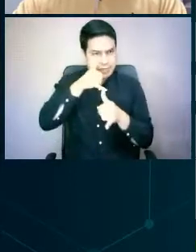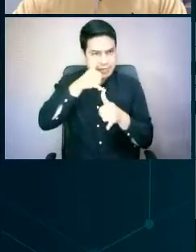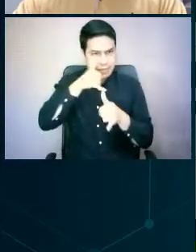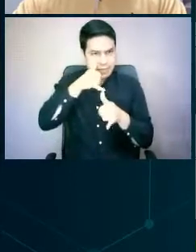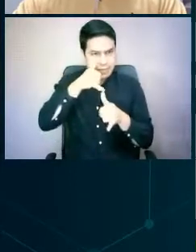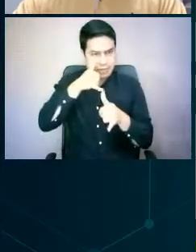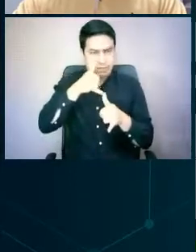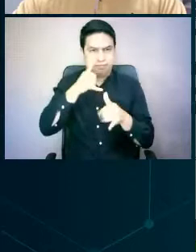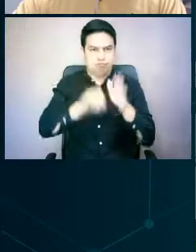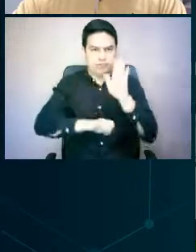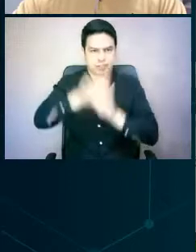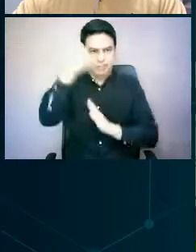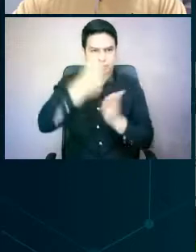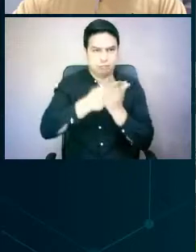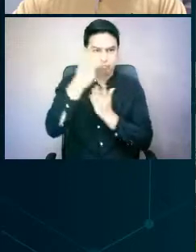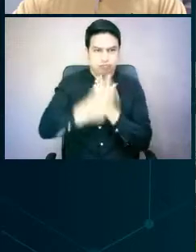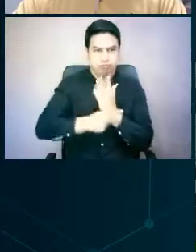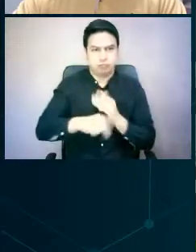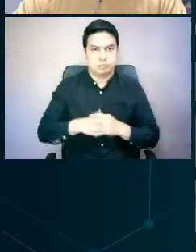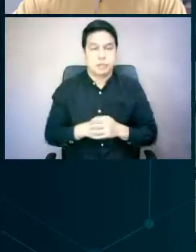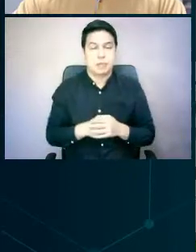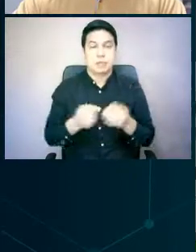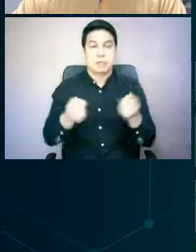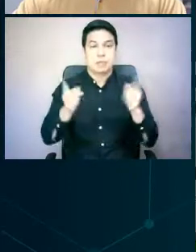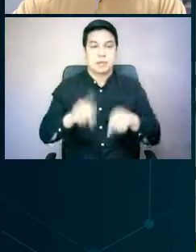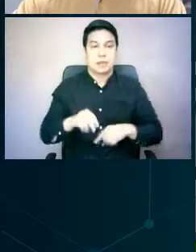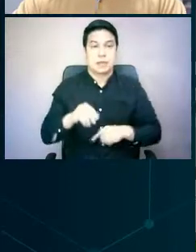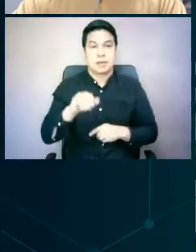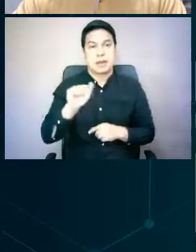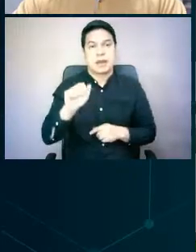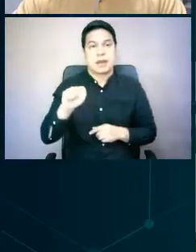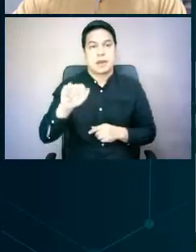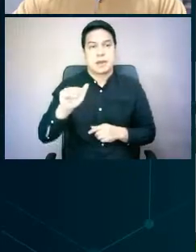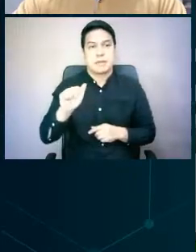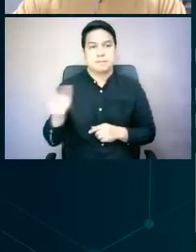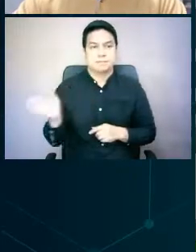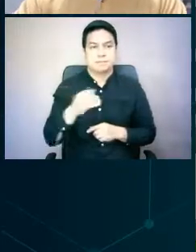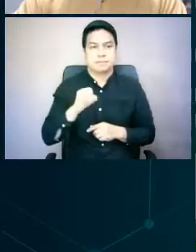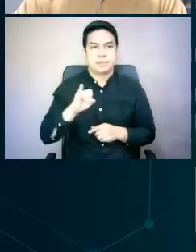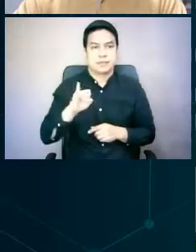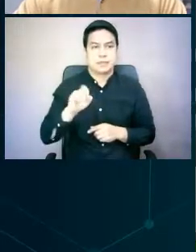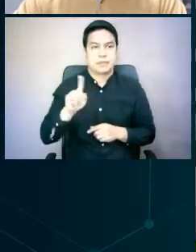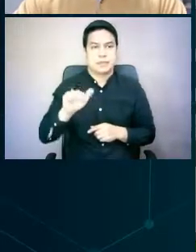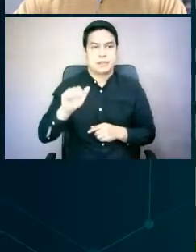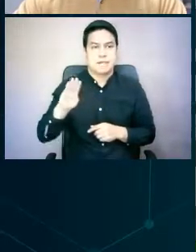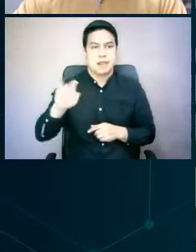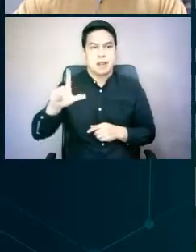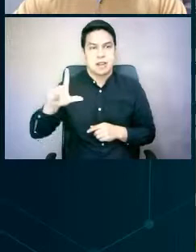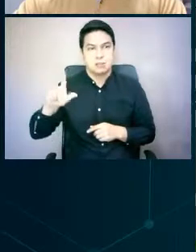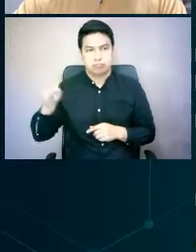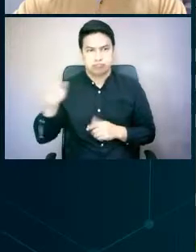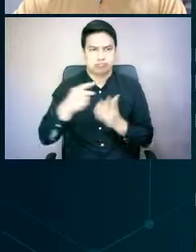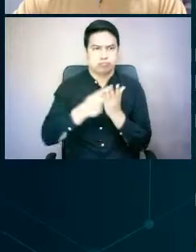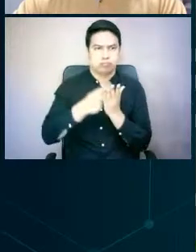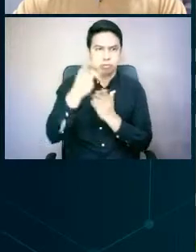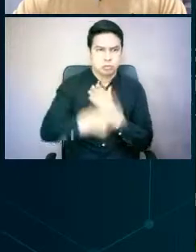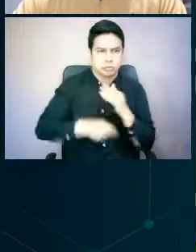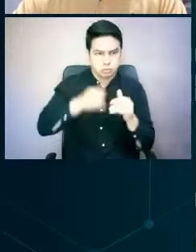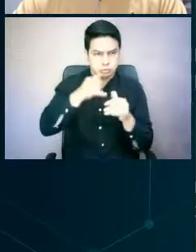Estuvo también involucrada Ana Isabel Vanegas, de la Gerencia de Proyectos, Subestaciones y Líneas, el equipo de